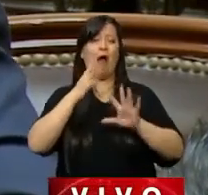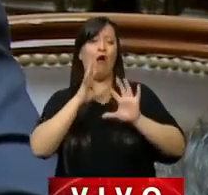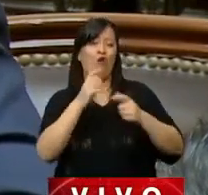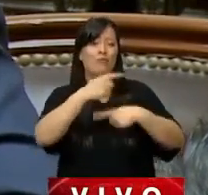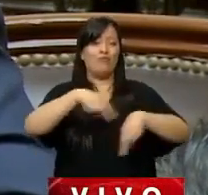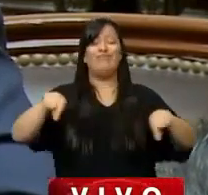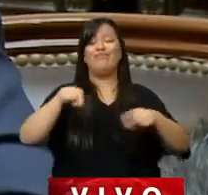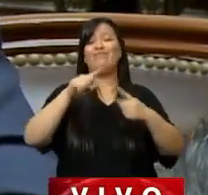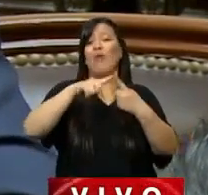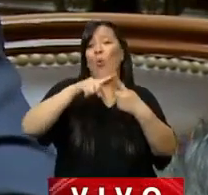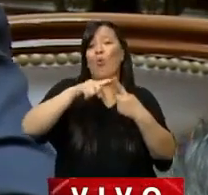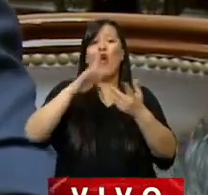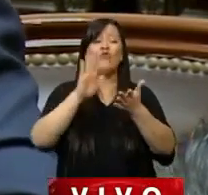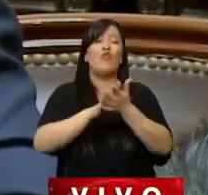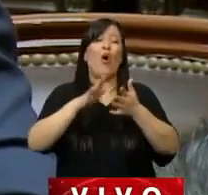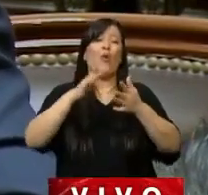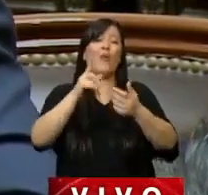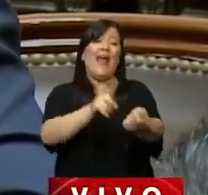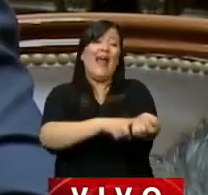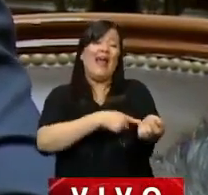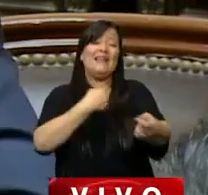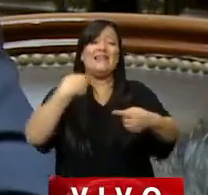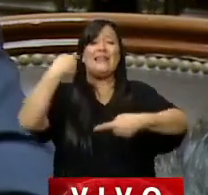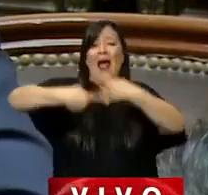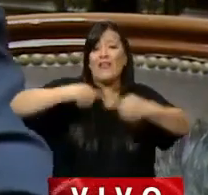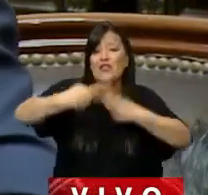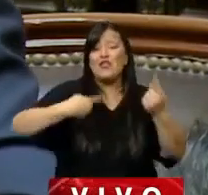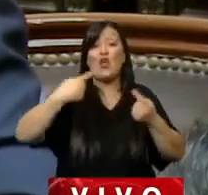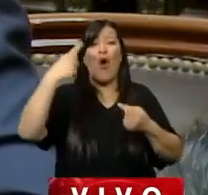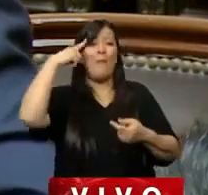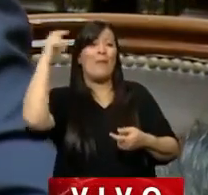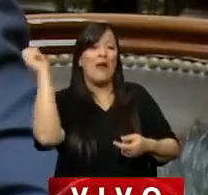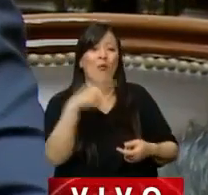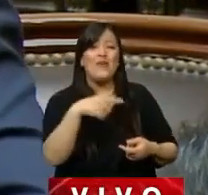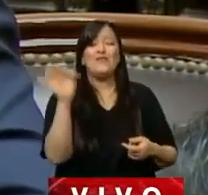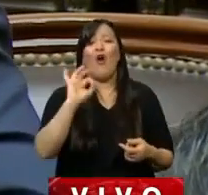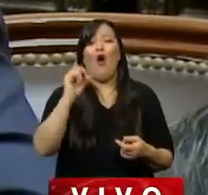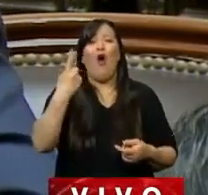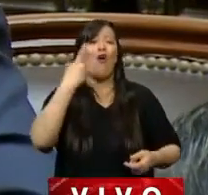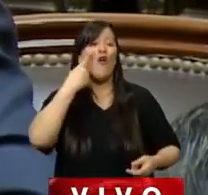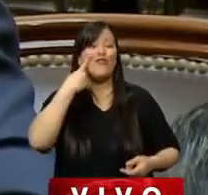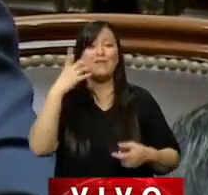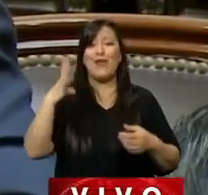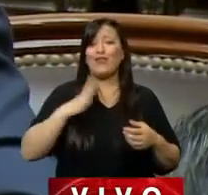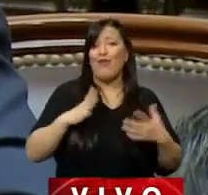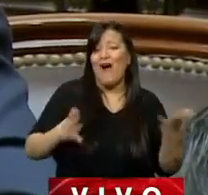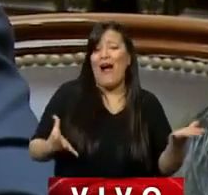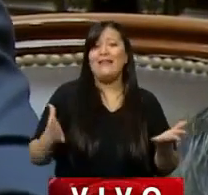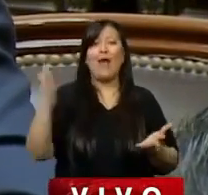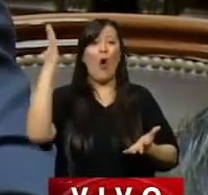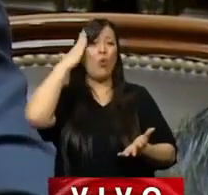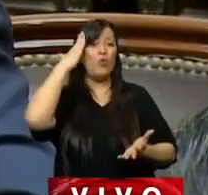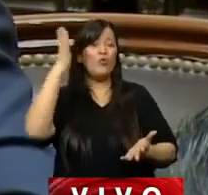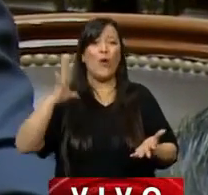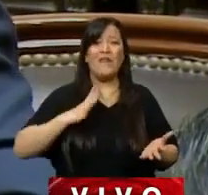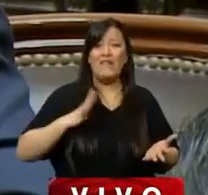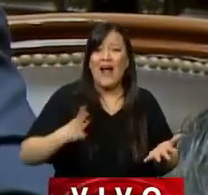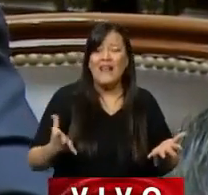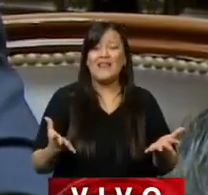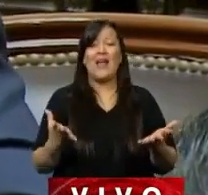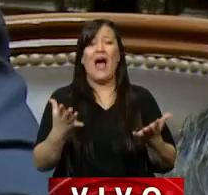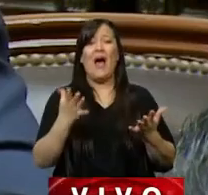las tradiciones, los prejuicios, la cultura o la incultura, que tiene que ver con